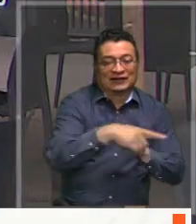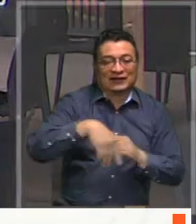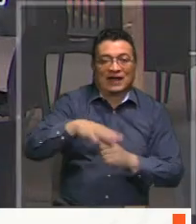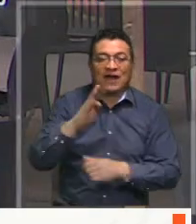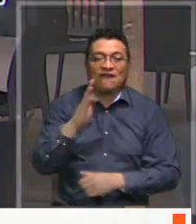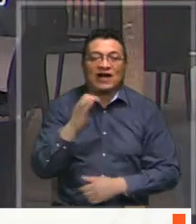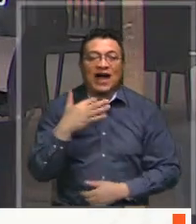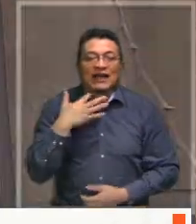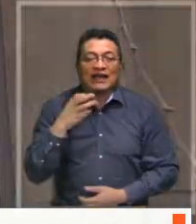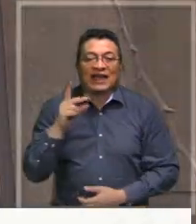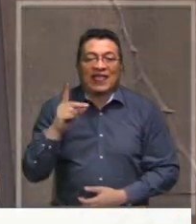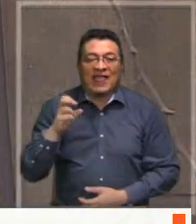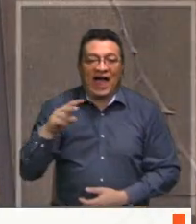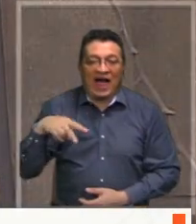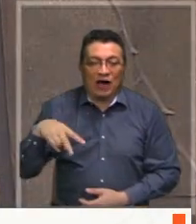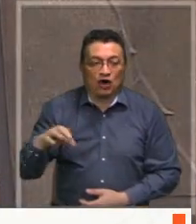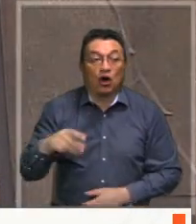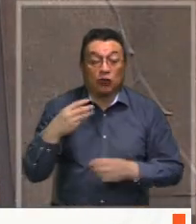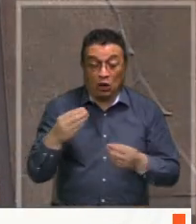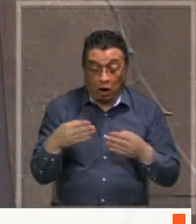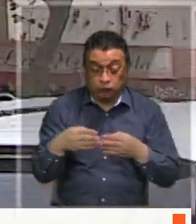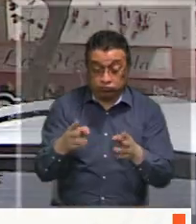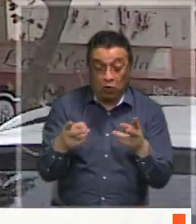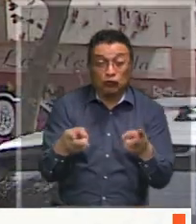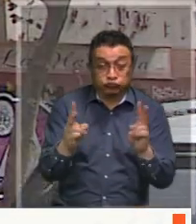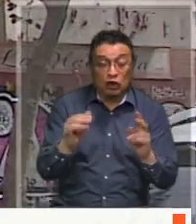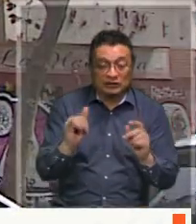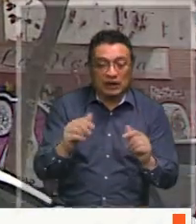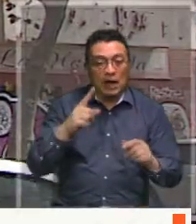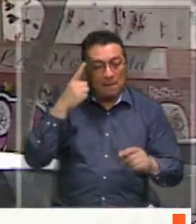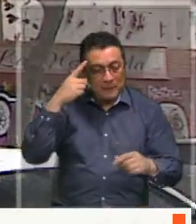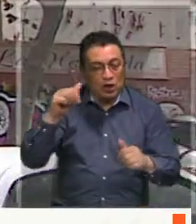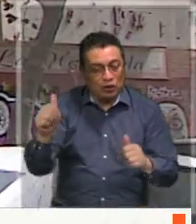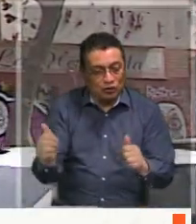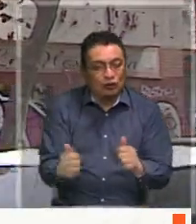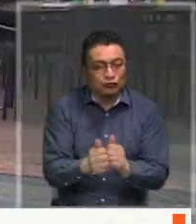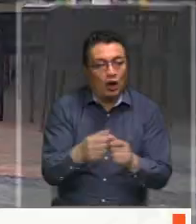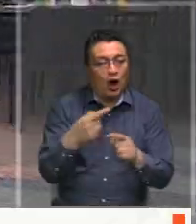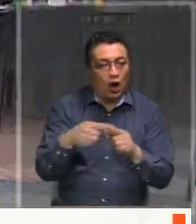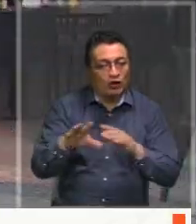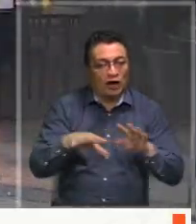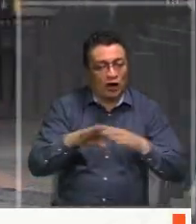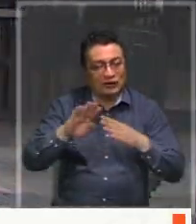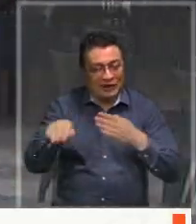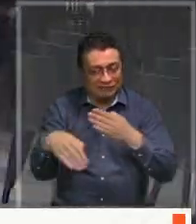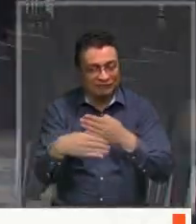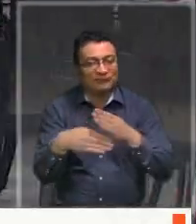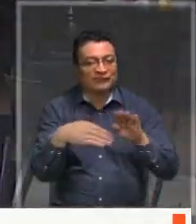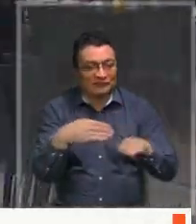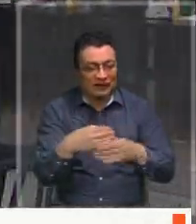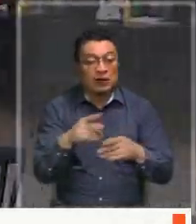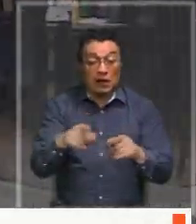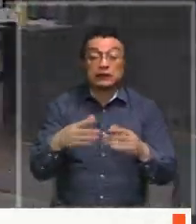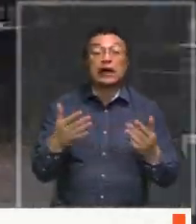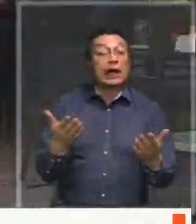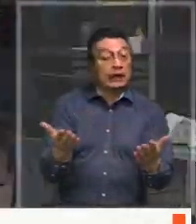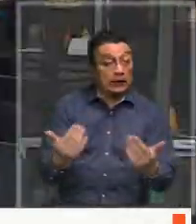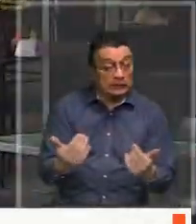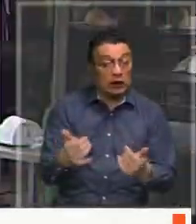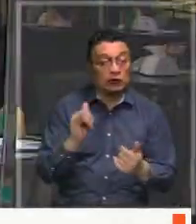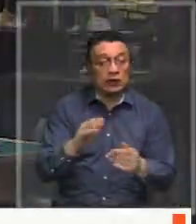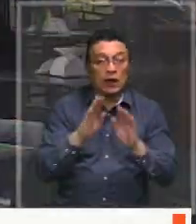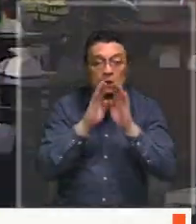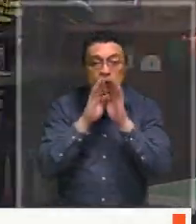bien están de acuerdo con la apertura, creen que el plan debe ir acompañado de otros elementos. Es muy necesario limpiar